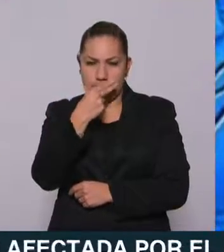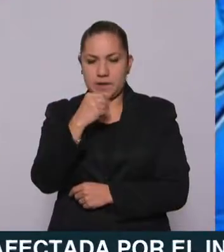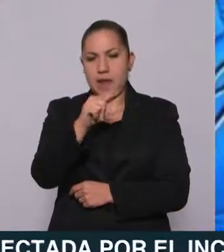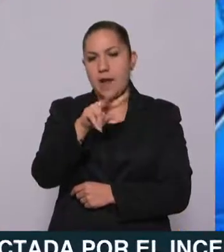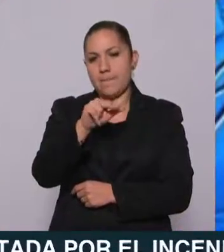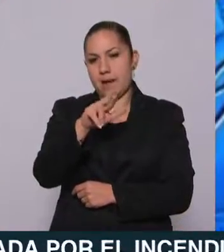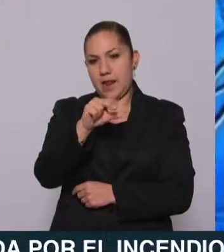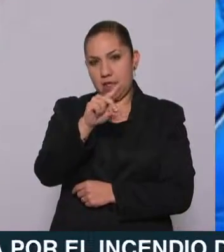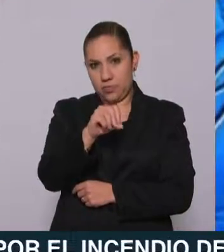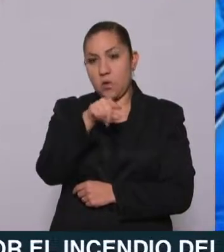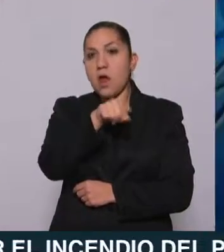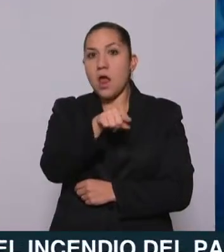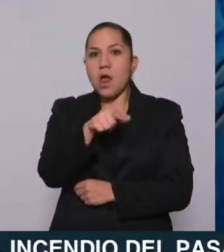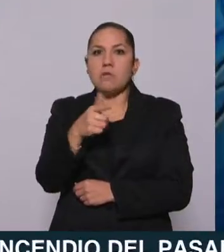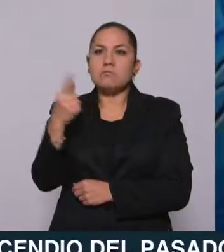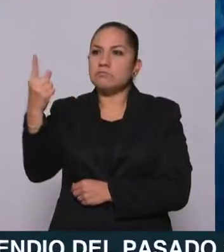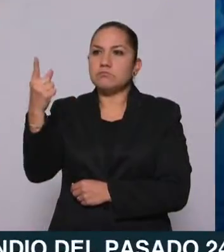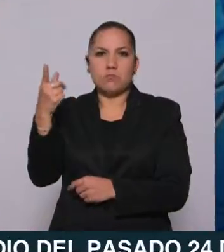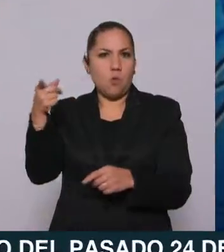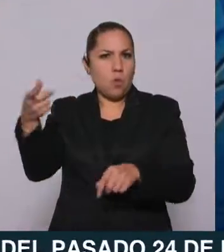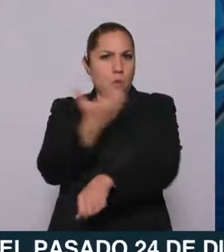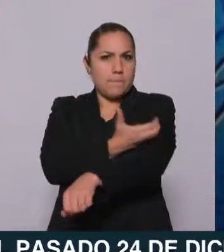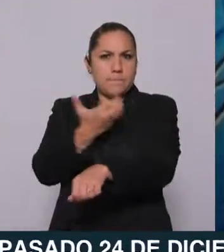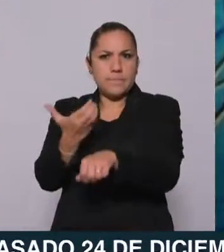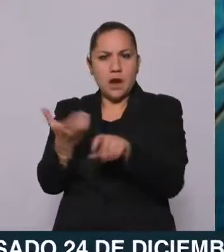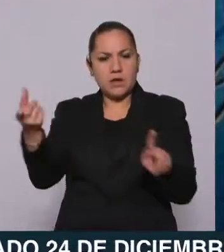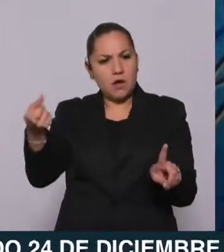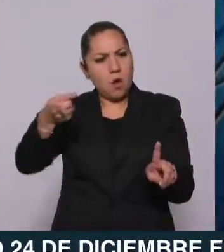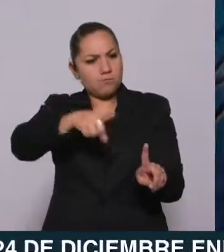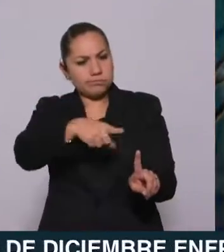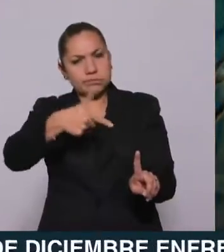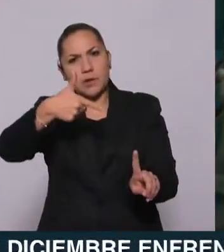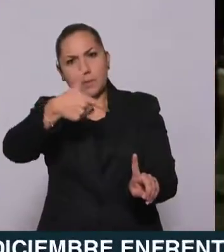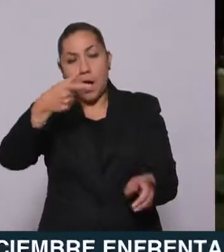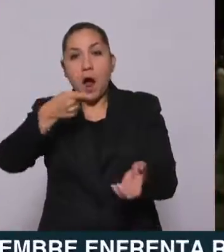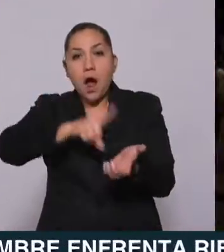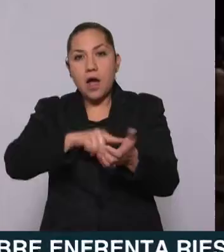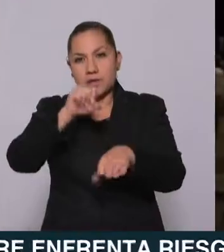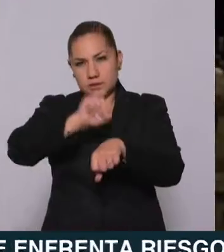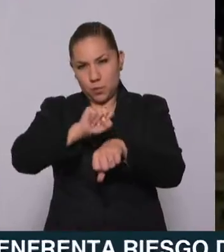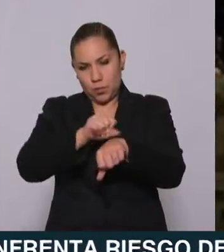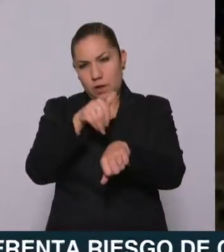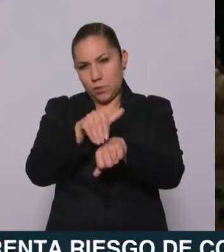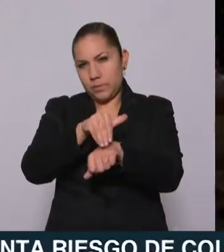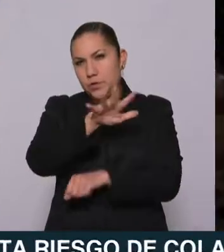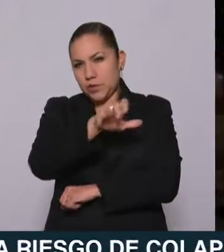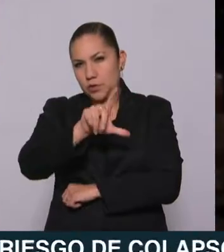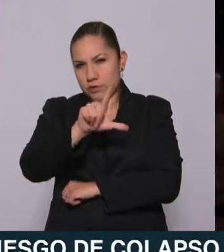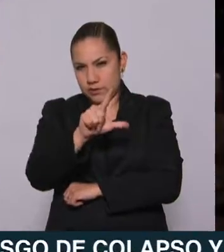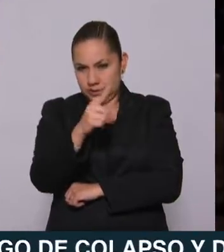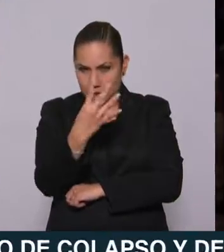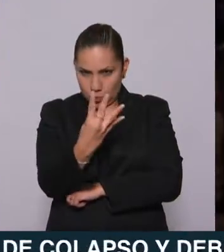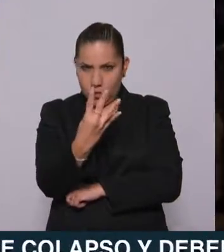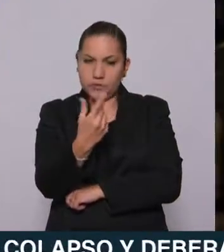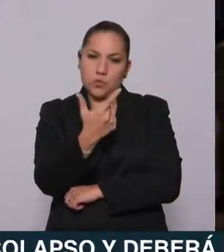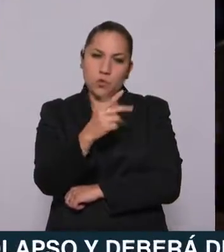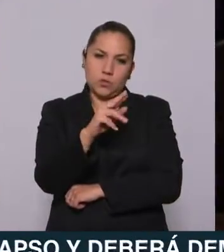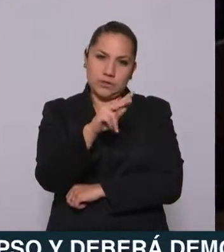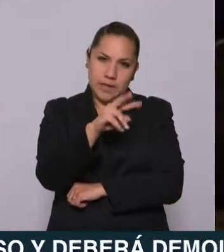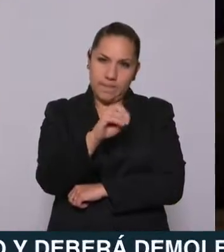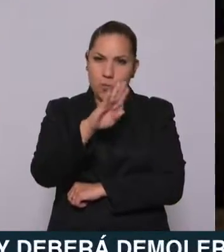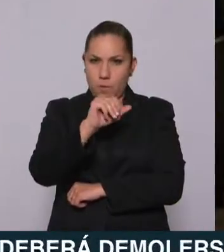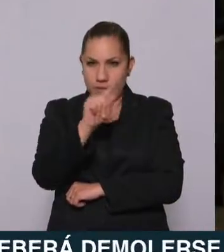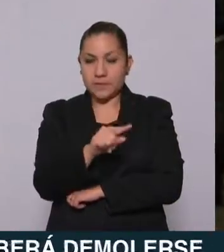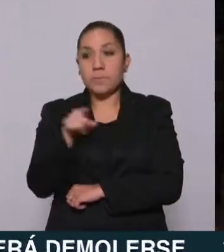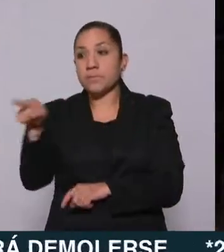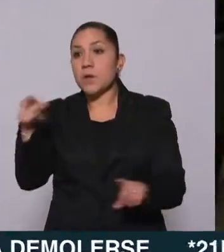años, murió tras ser baleado por uno de sus compañeros dentro de la escuela secundaria 574 Gustavo Vaz Prada. El agresor de